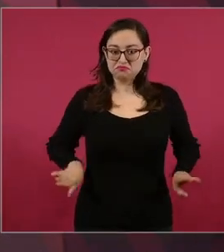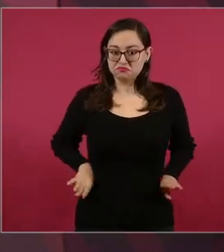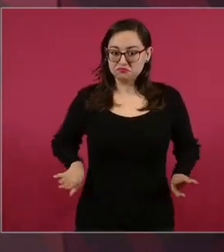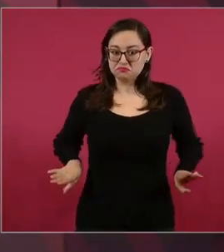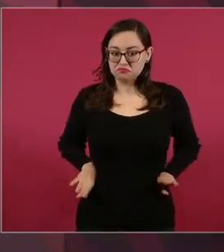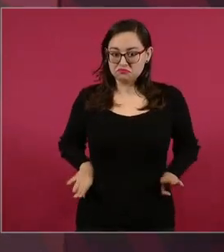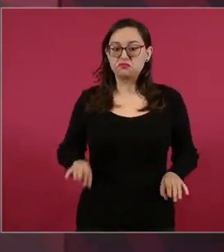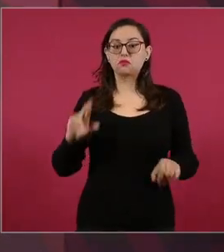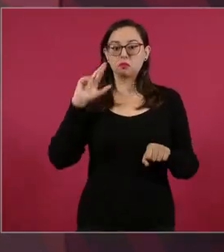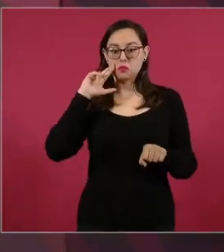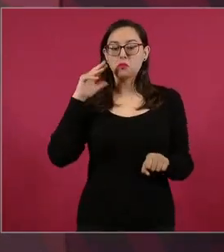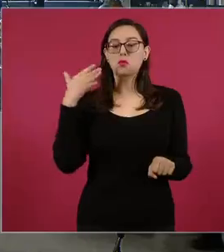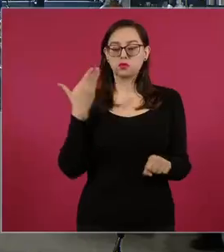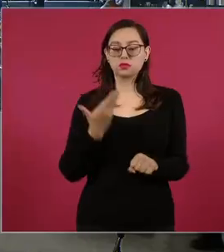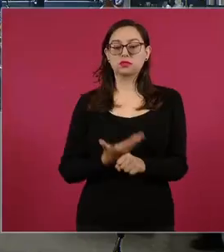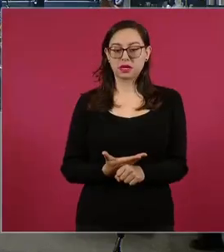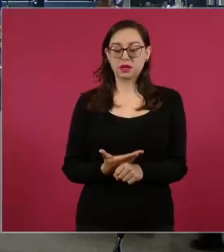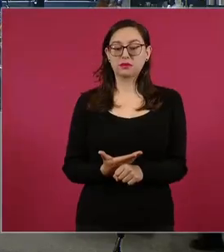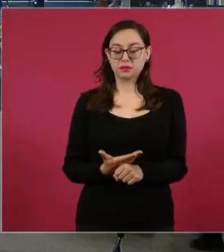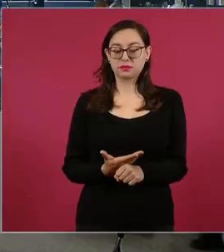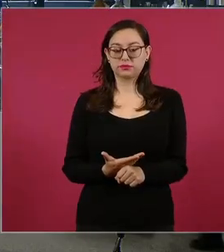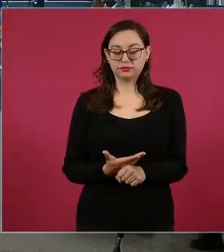no